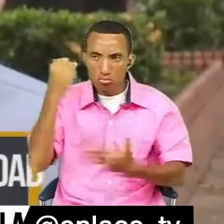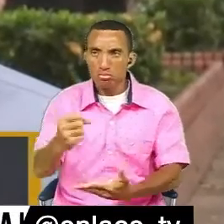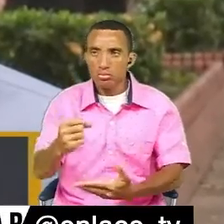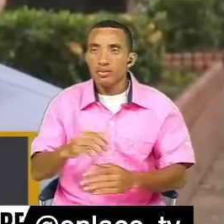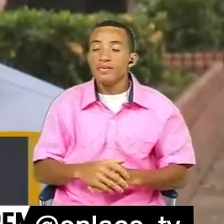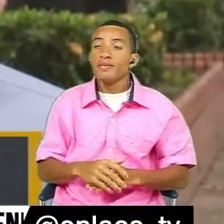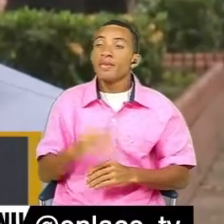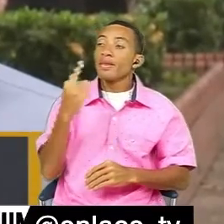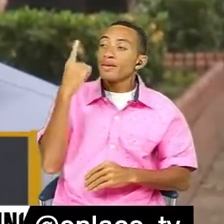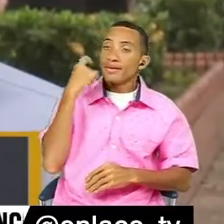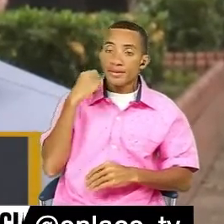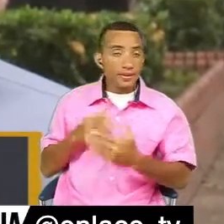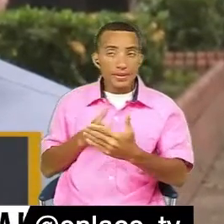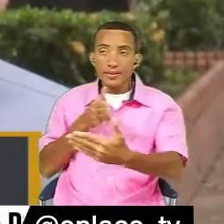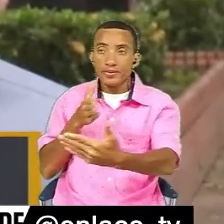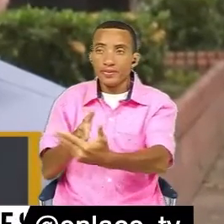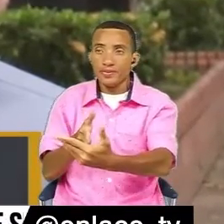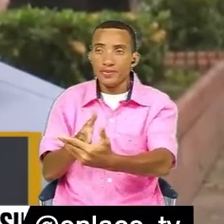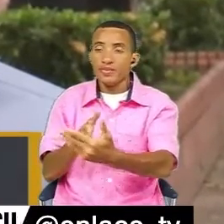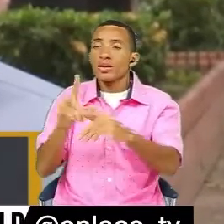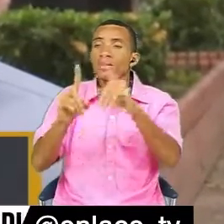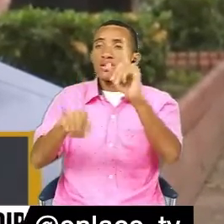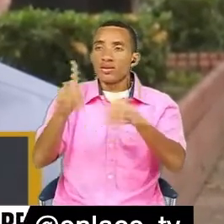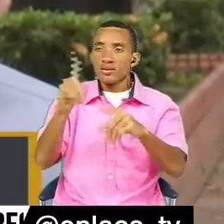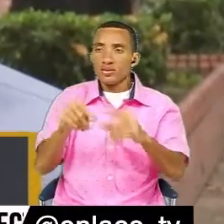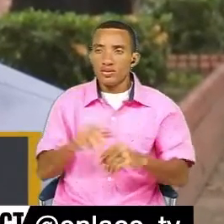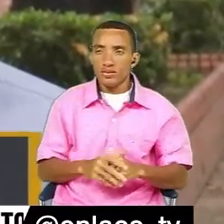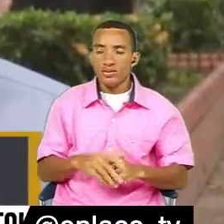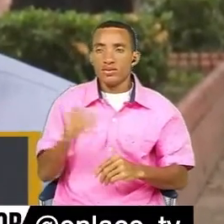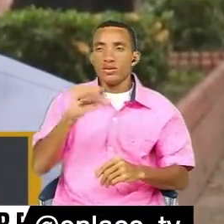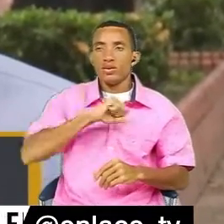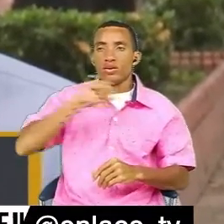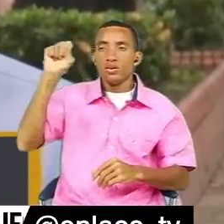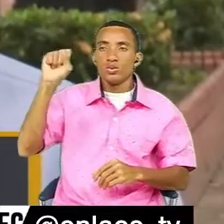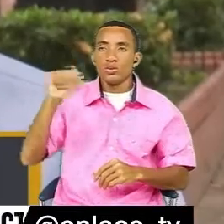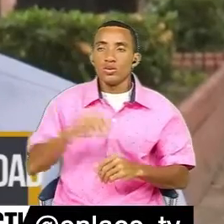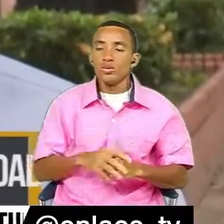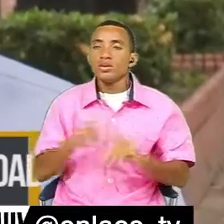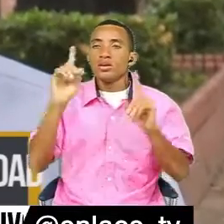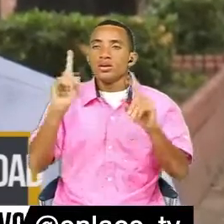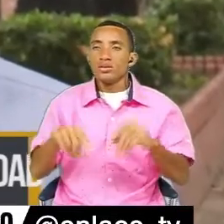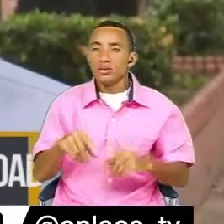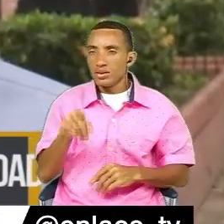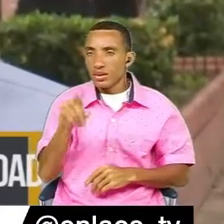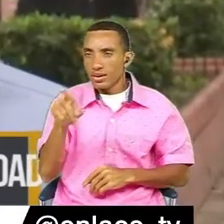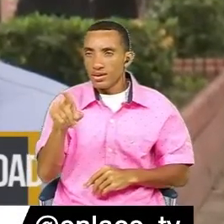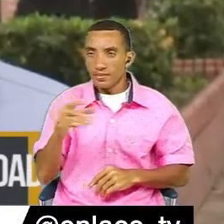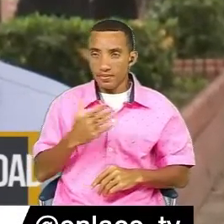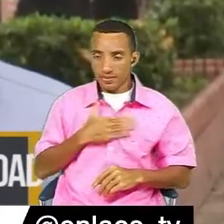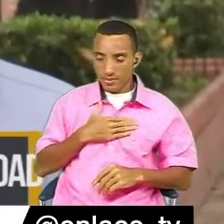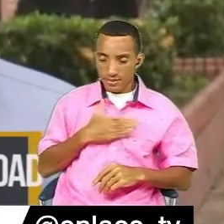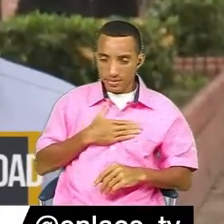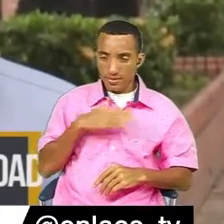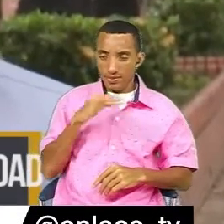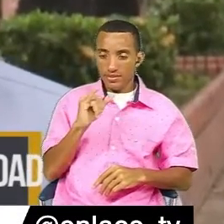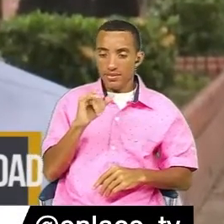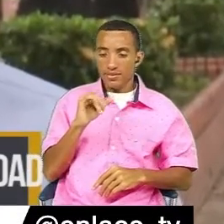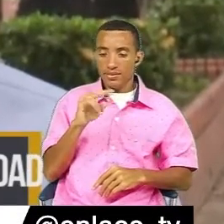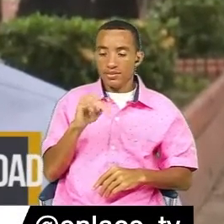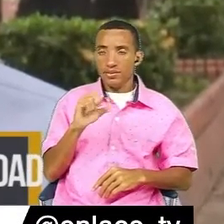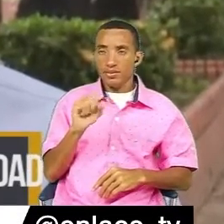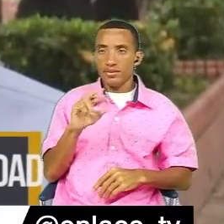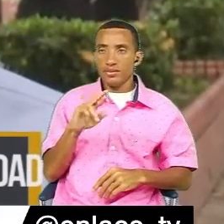amenaza contra unos funcionarios de la Uso Nacional, Uso Local, y me vinculan a mí, Isnardo Peña. Pues yo, en la